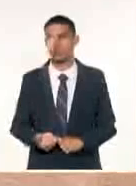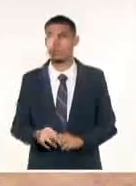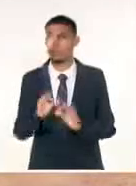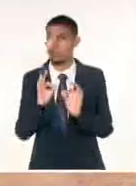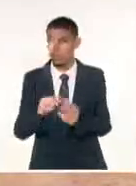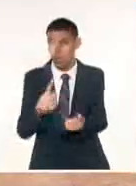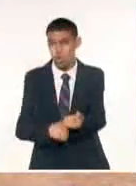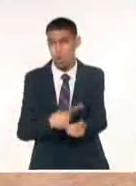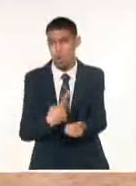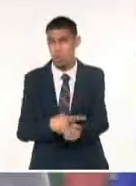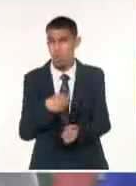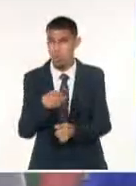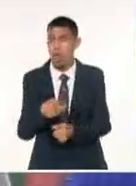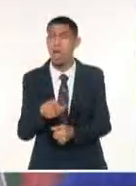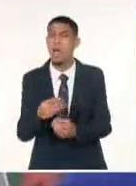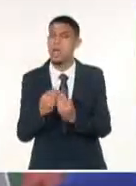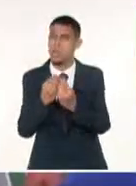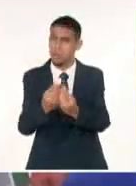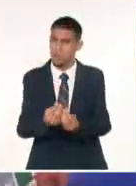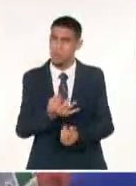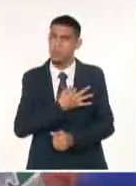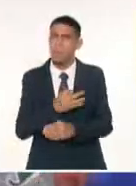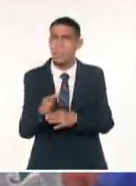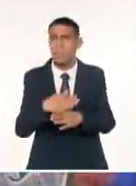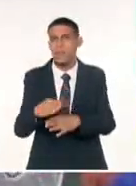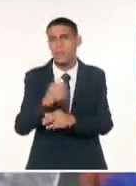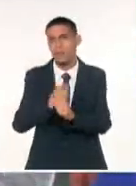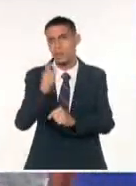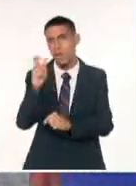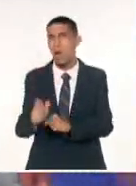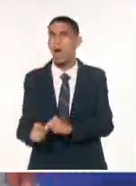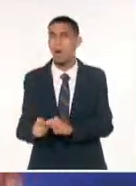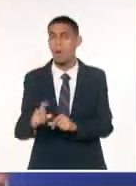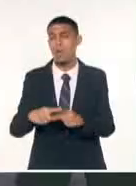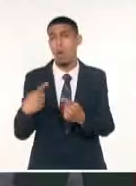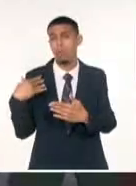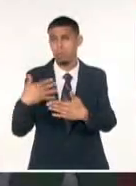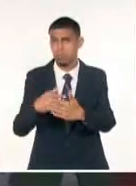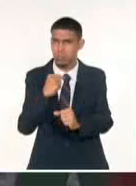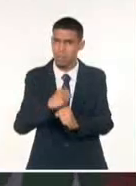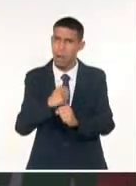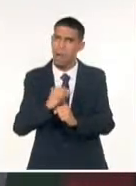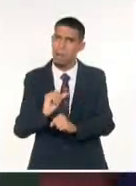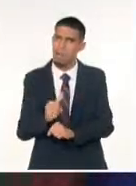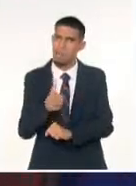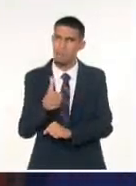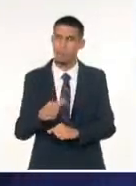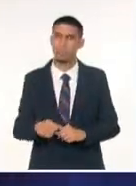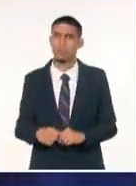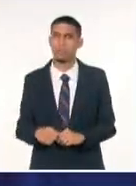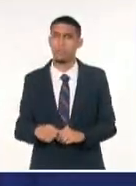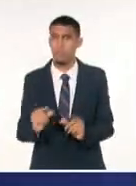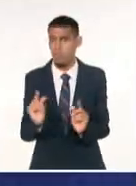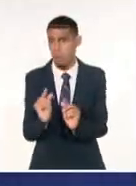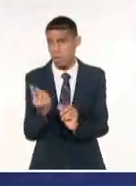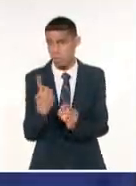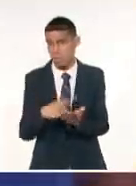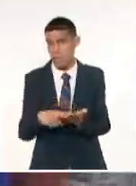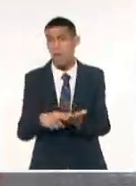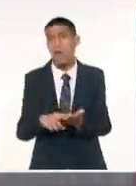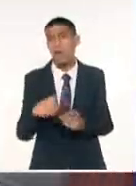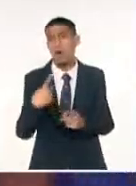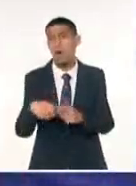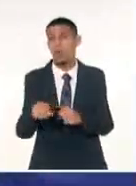en la celebración fueron condecorados trabajadores y colectivos destacados. A pocas semanas del inicio de la próxima zafra